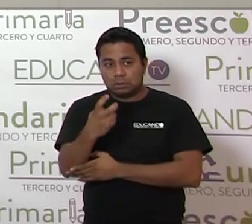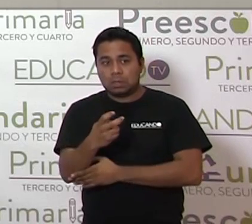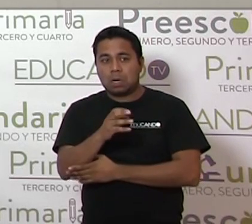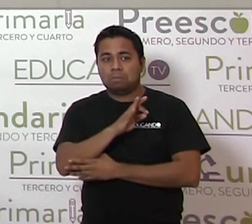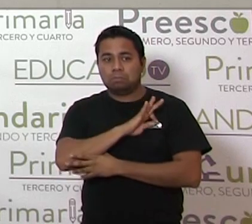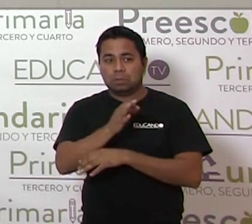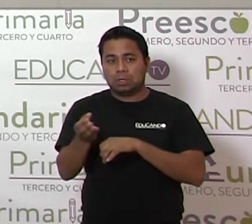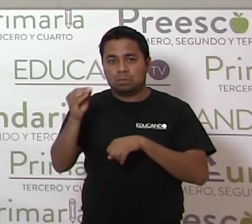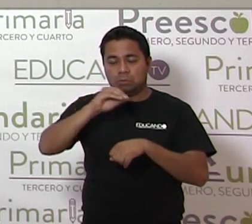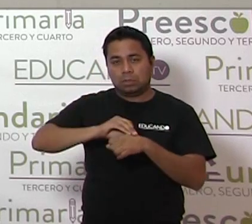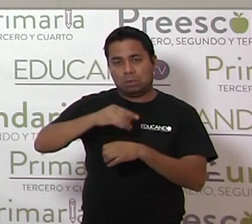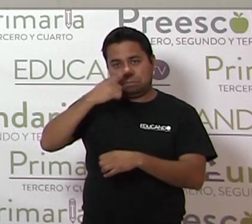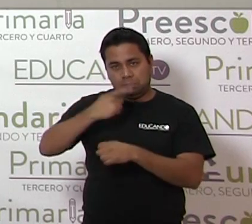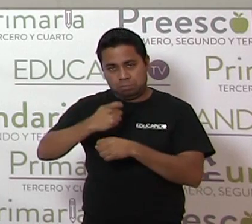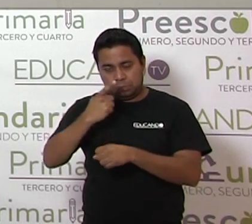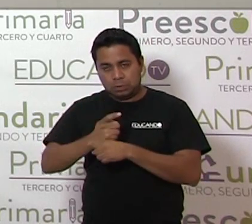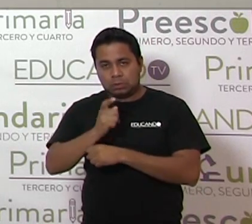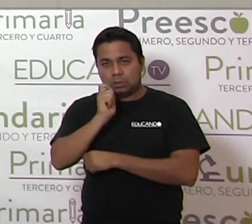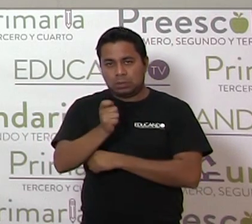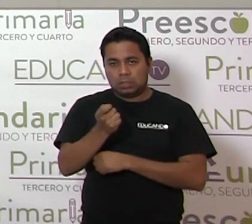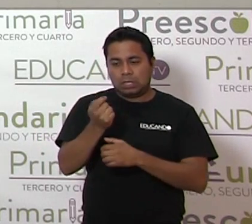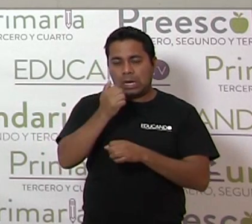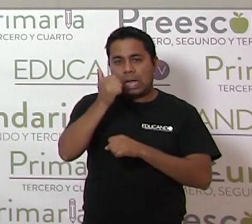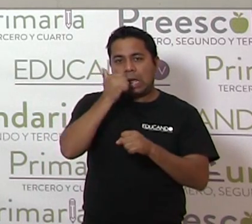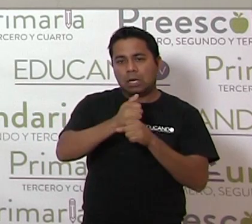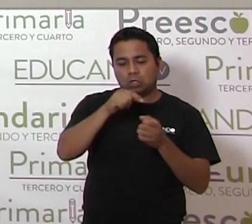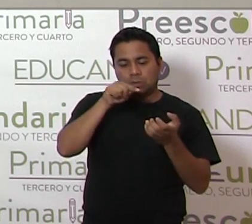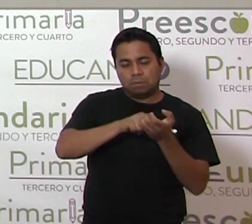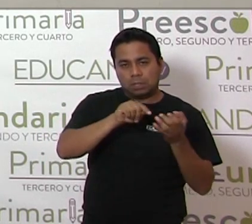ello vamos a poner el primero, que es